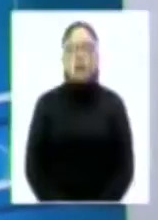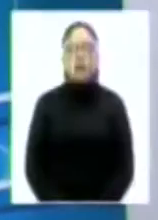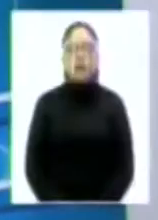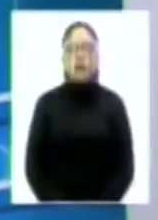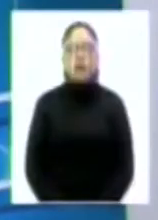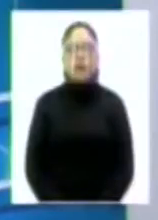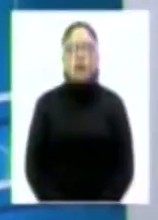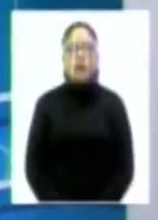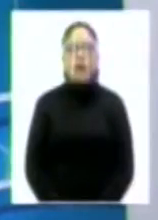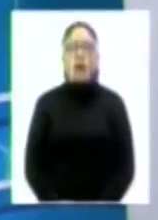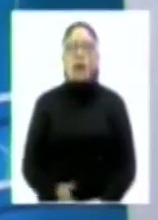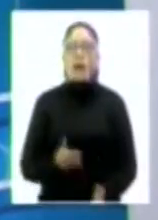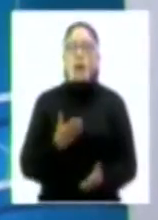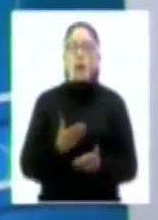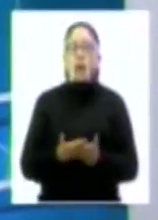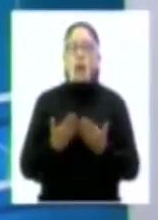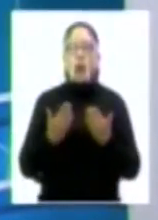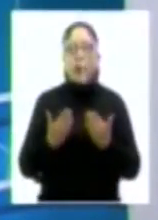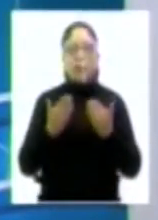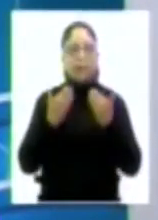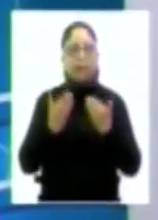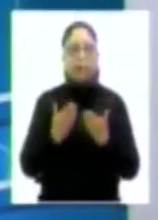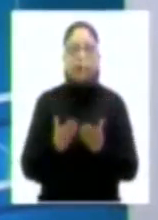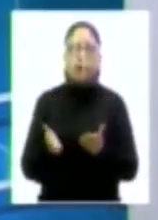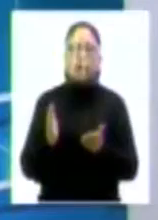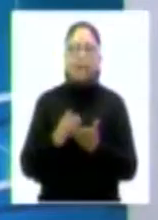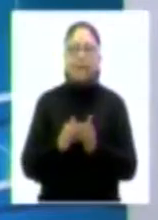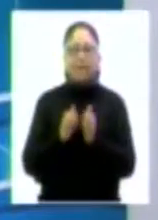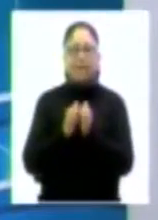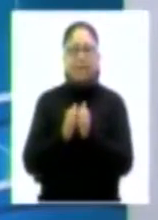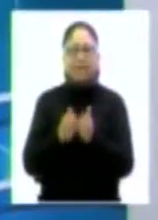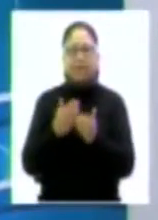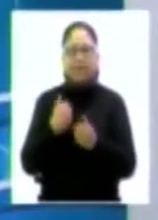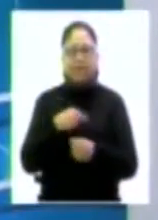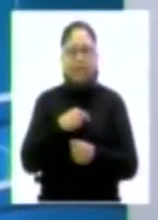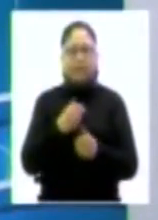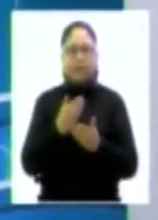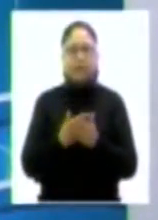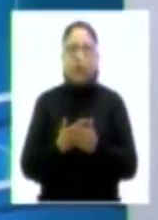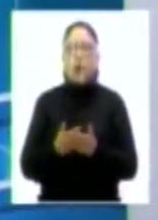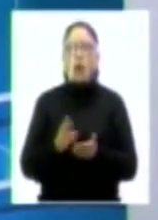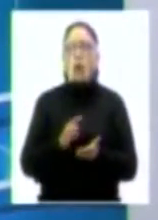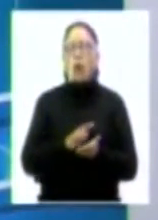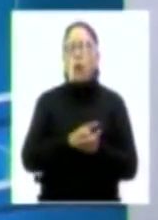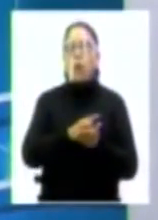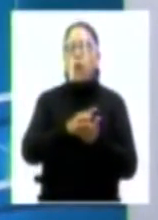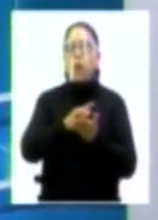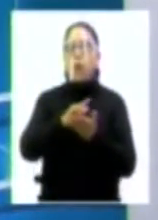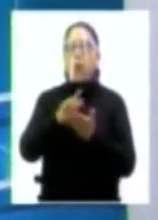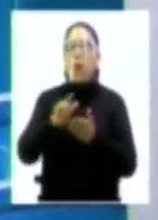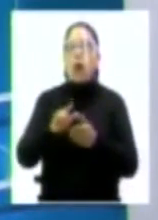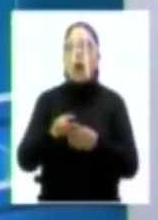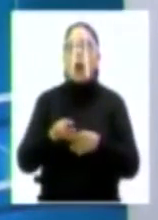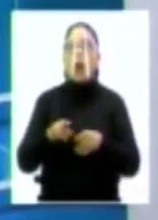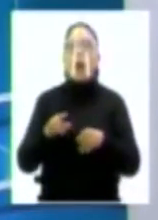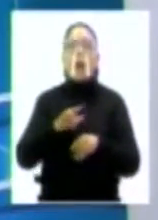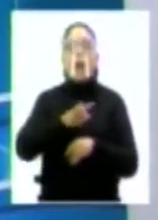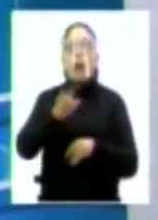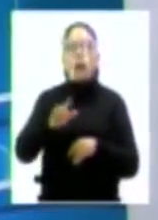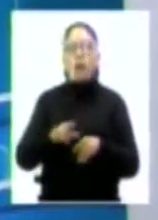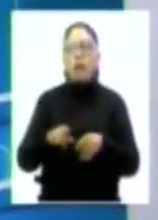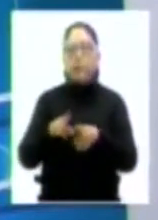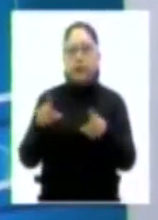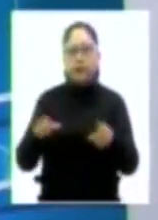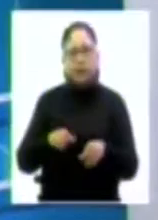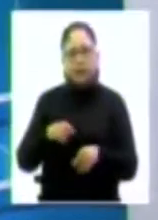Vamos ahora a agradecerles por estar con nosotros nuevamente. Nos vamos a ir de inmediato hasta el Aeropuerto Internacional del Alto. Nuestra compañera Roxana Mendiola se encuentra